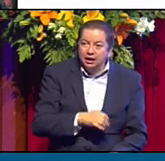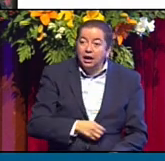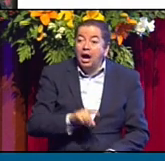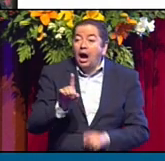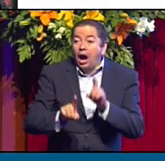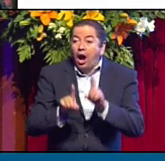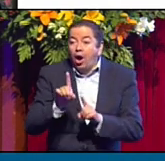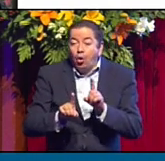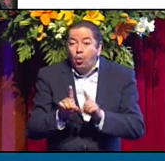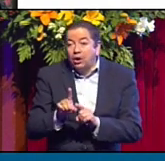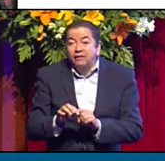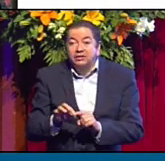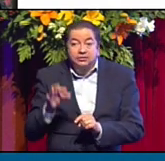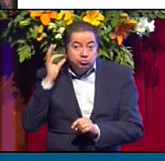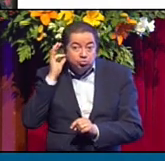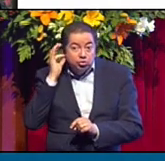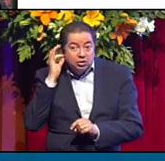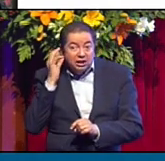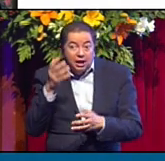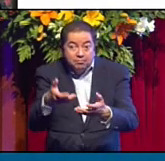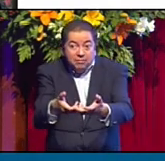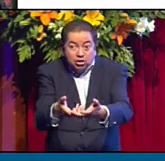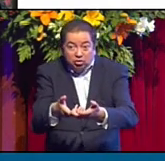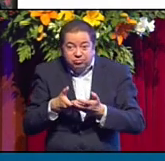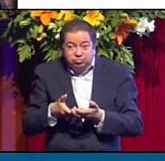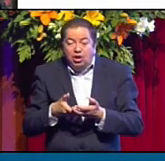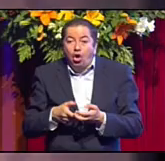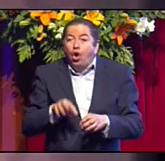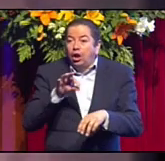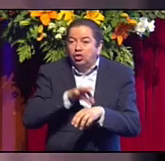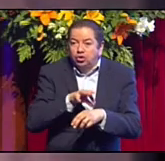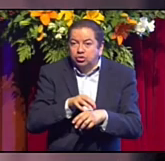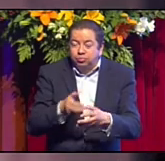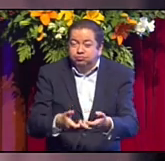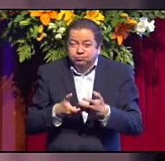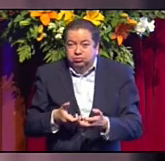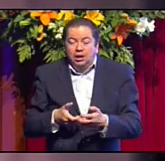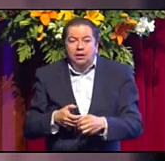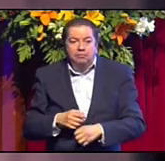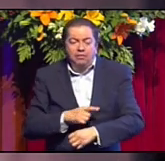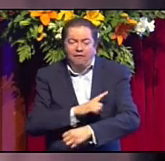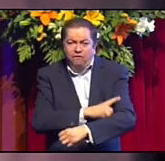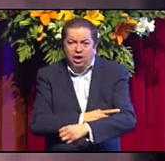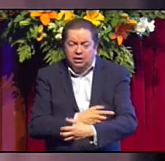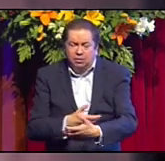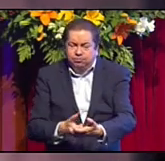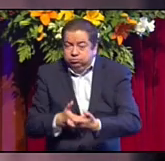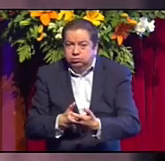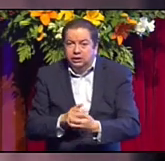Algunas veces la matrona se le pasa la mano, o al doctor. Y en el momento